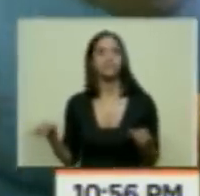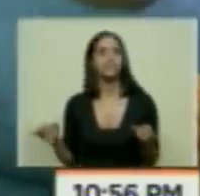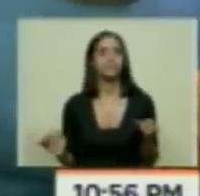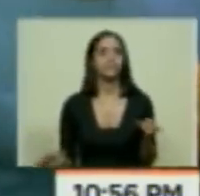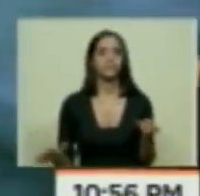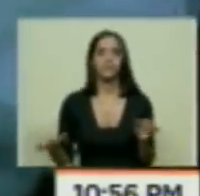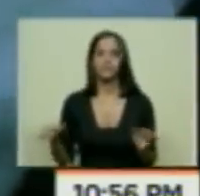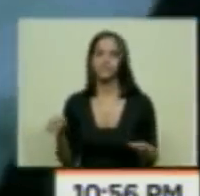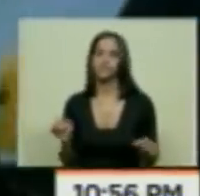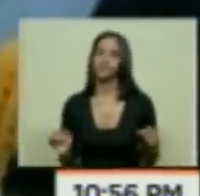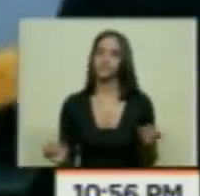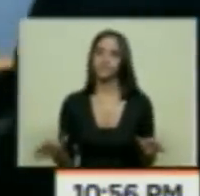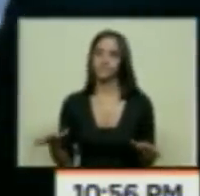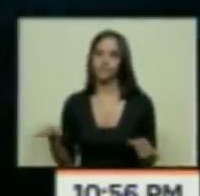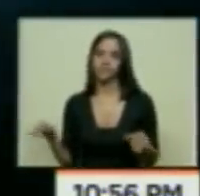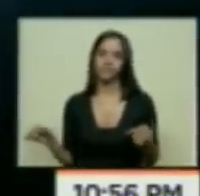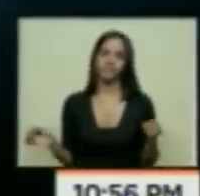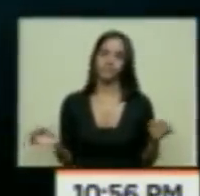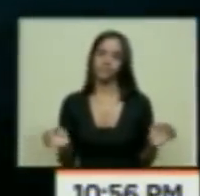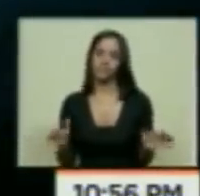vivir. Me muero como